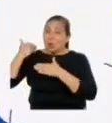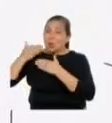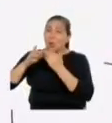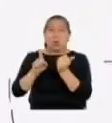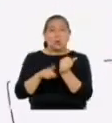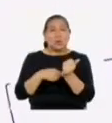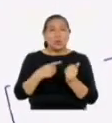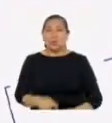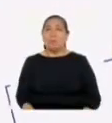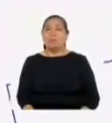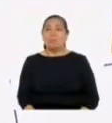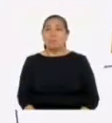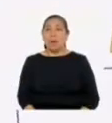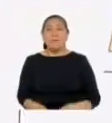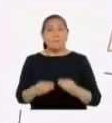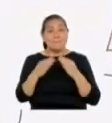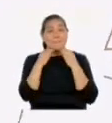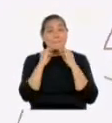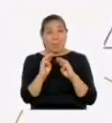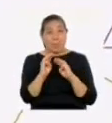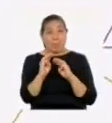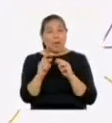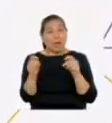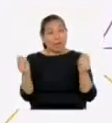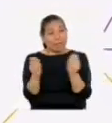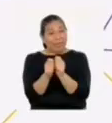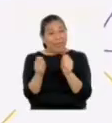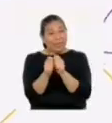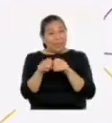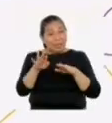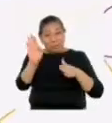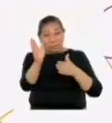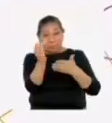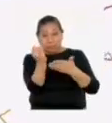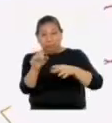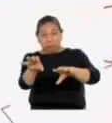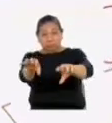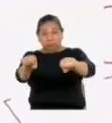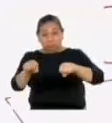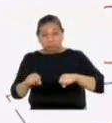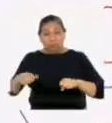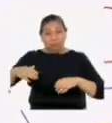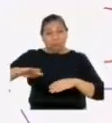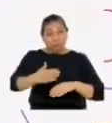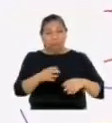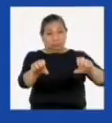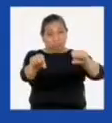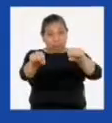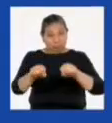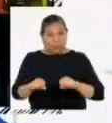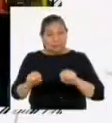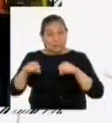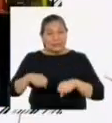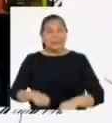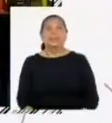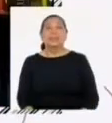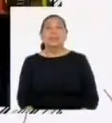continua. ¿Qué mensajes transmitían los textiles elaborados por las tejedoras o los tejedores